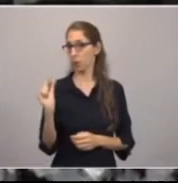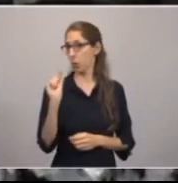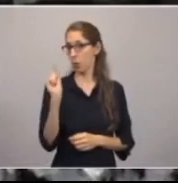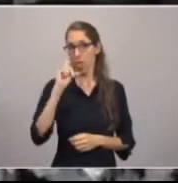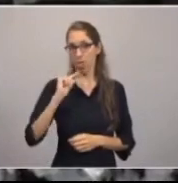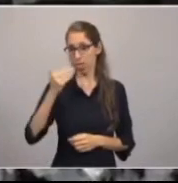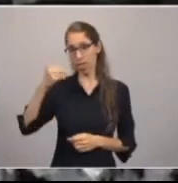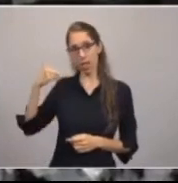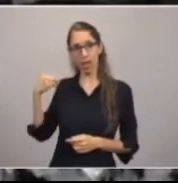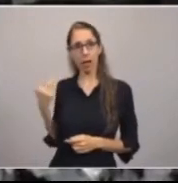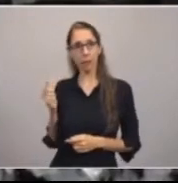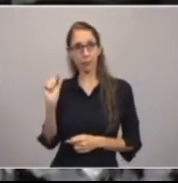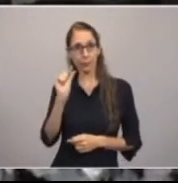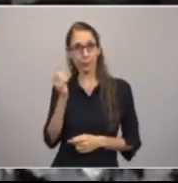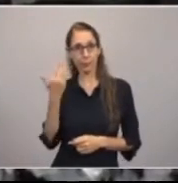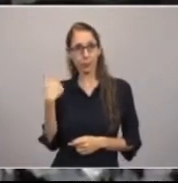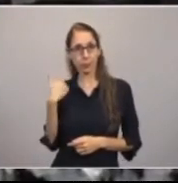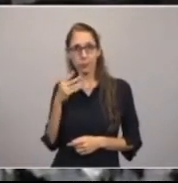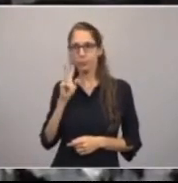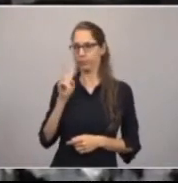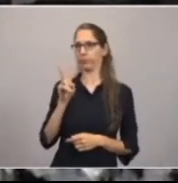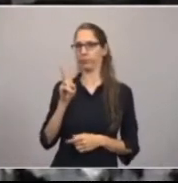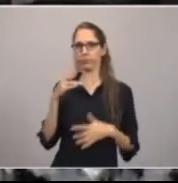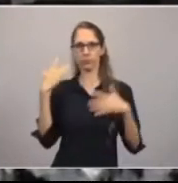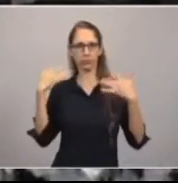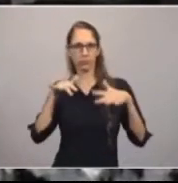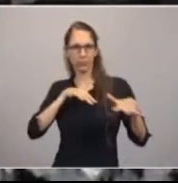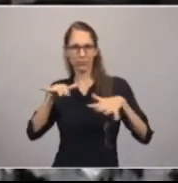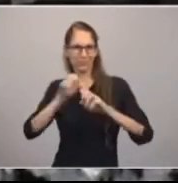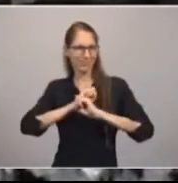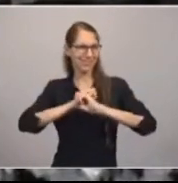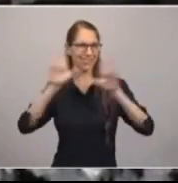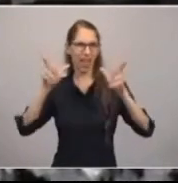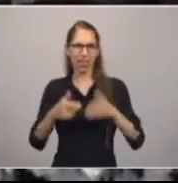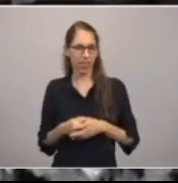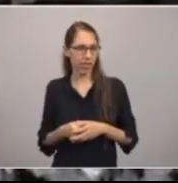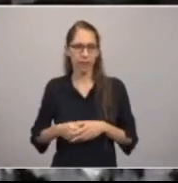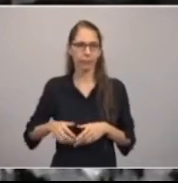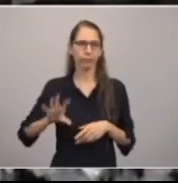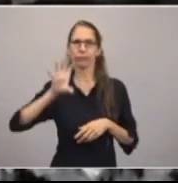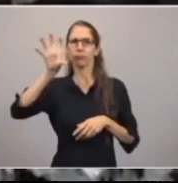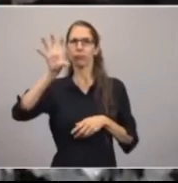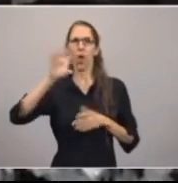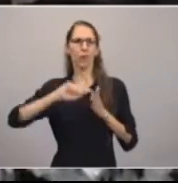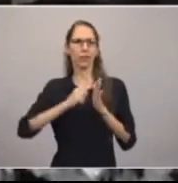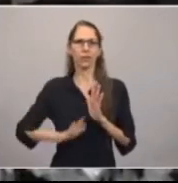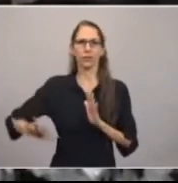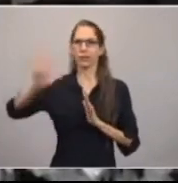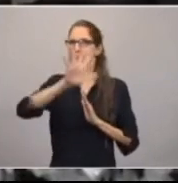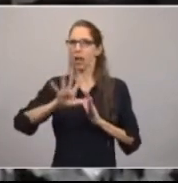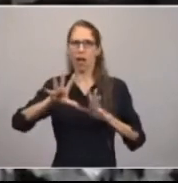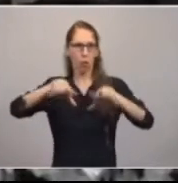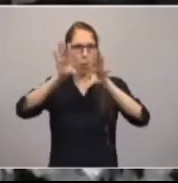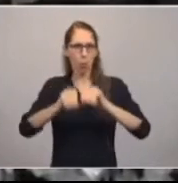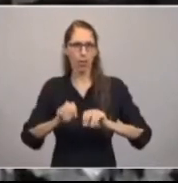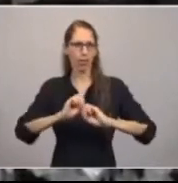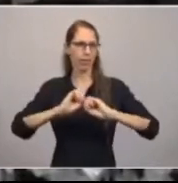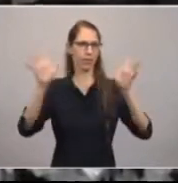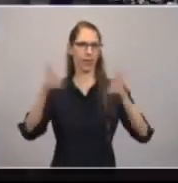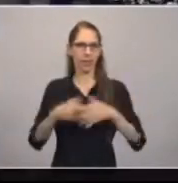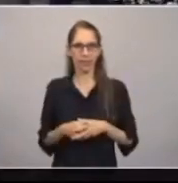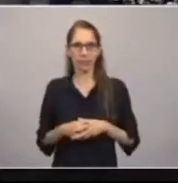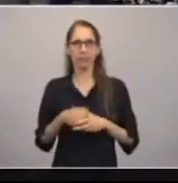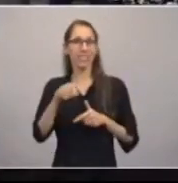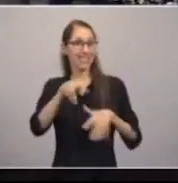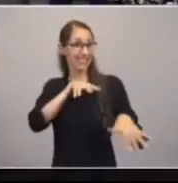desastre en toda la provincia de Buenos Aires, porque fue un fenómeno que atravesó prácticamente de sur a norte todo